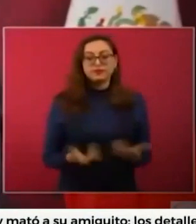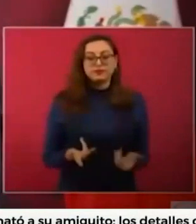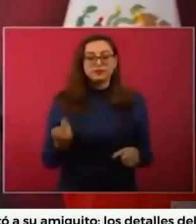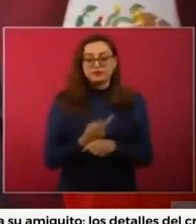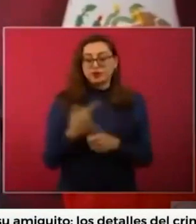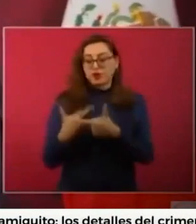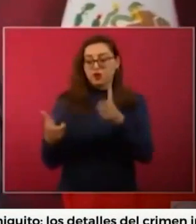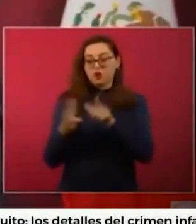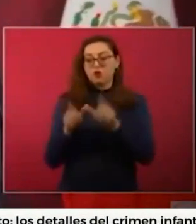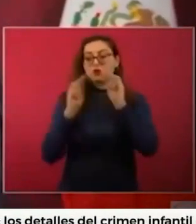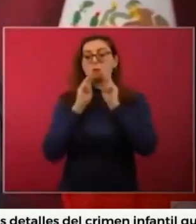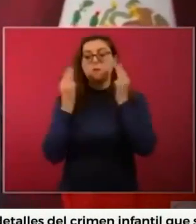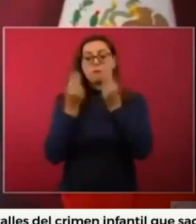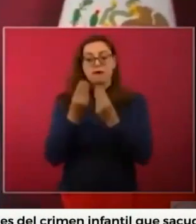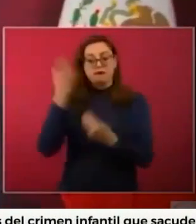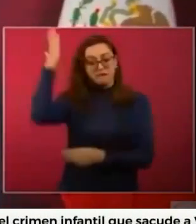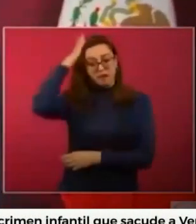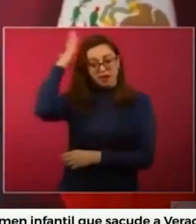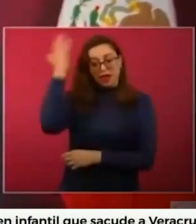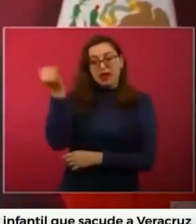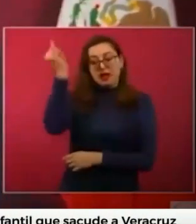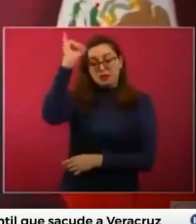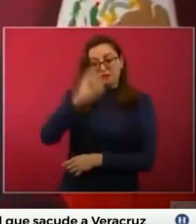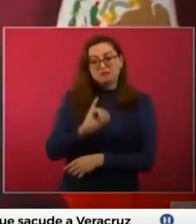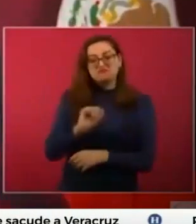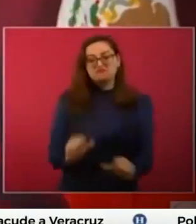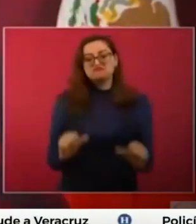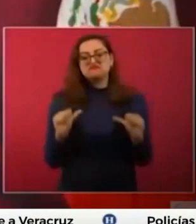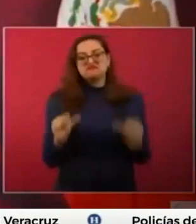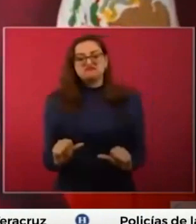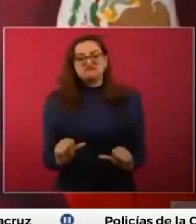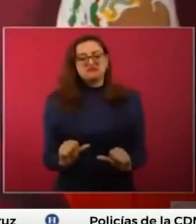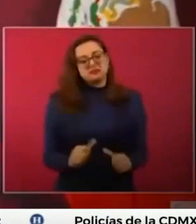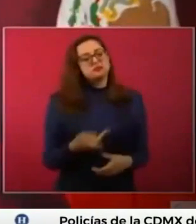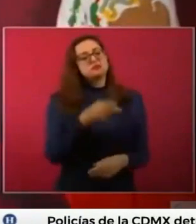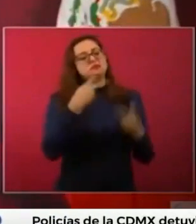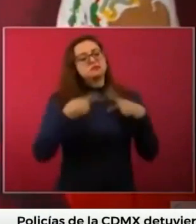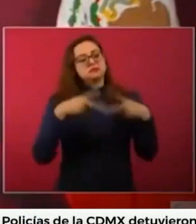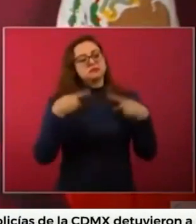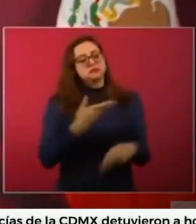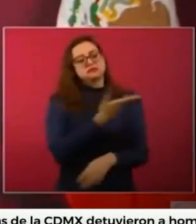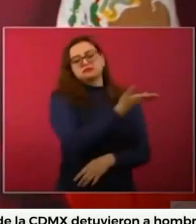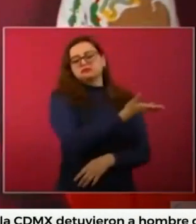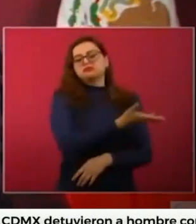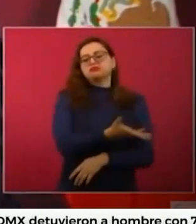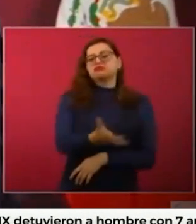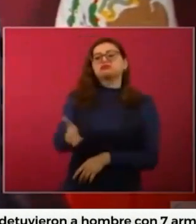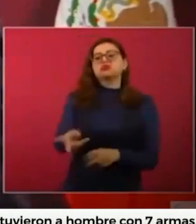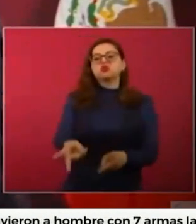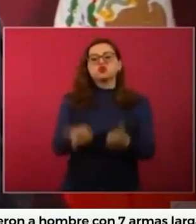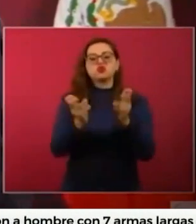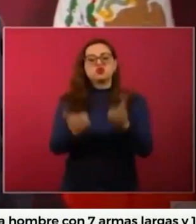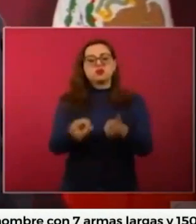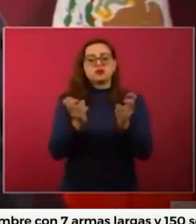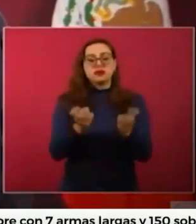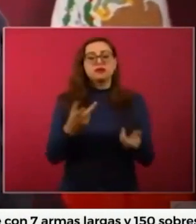de las mafias del huachicol le permitían que la gente